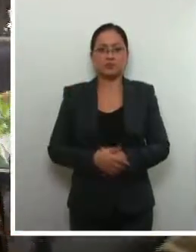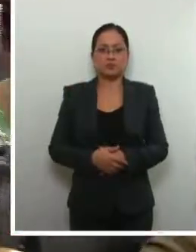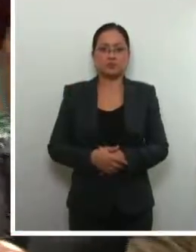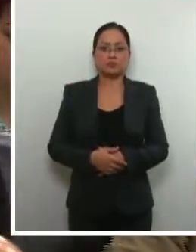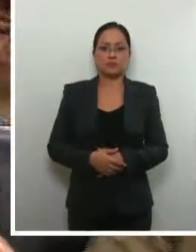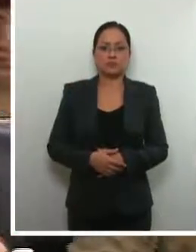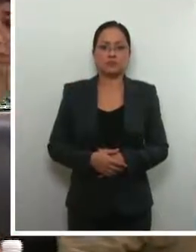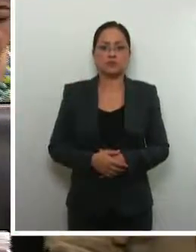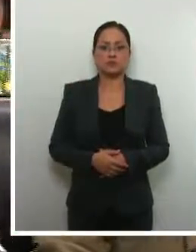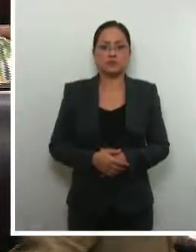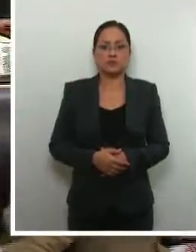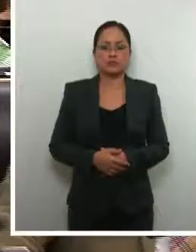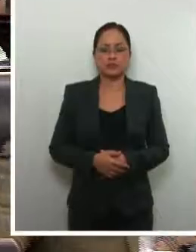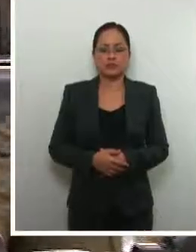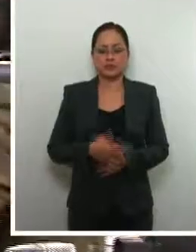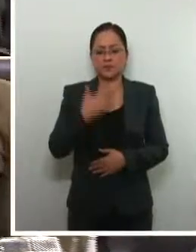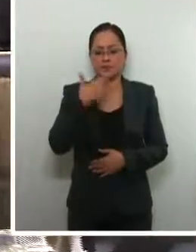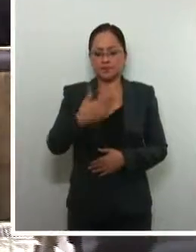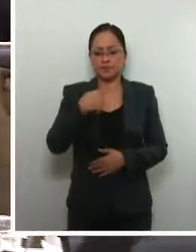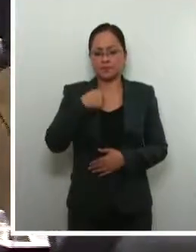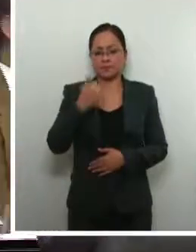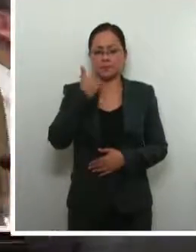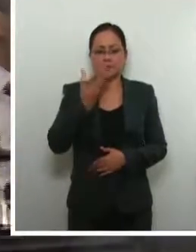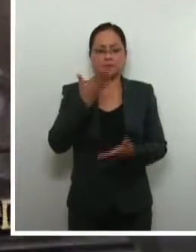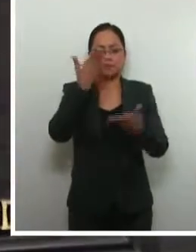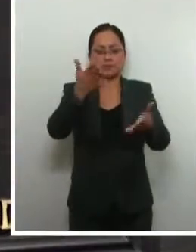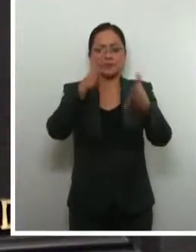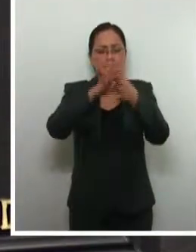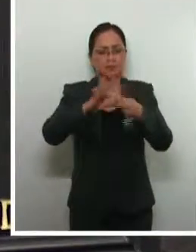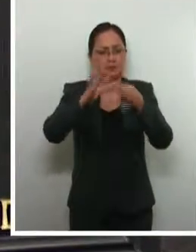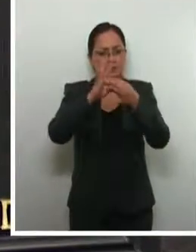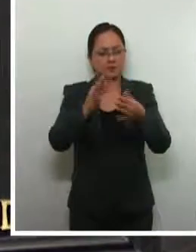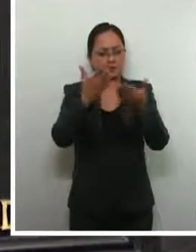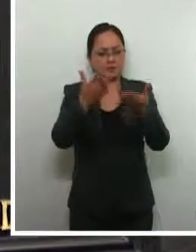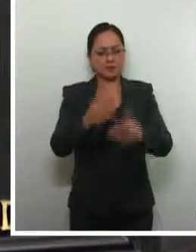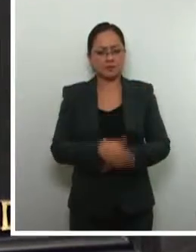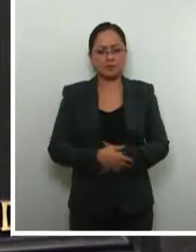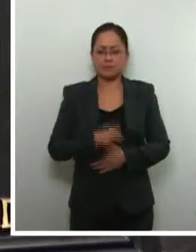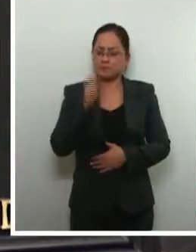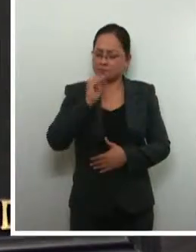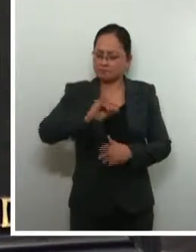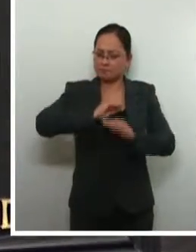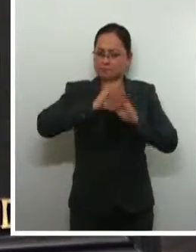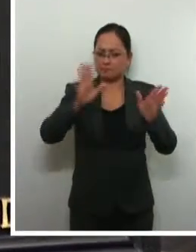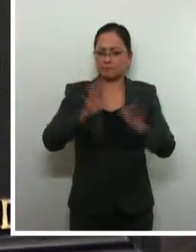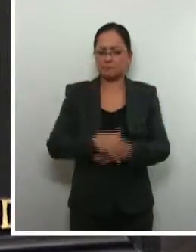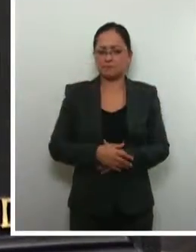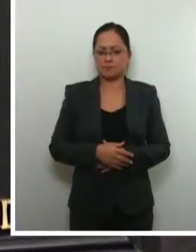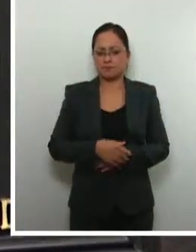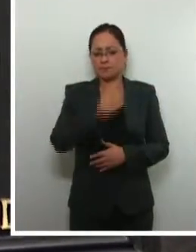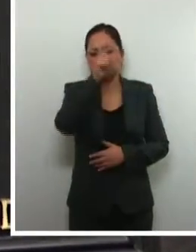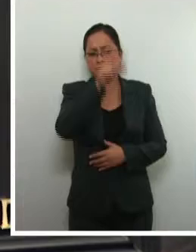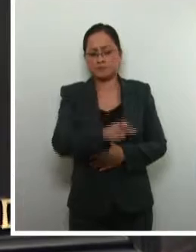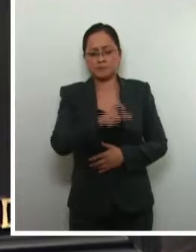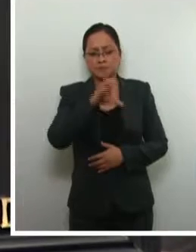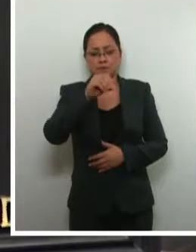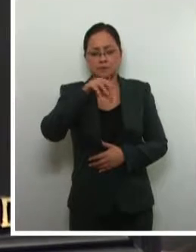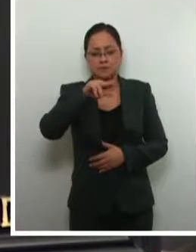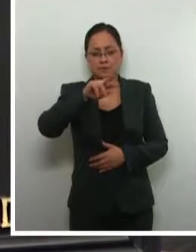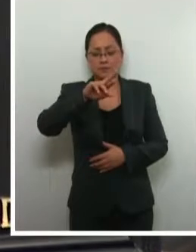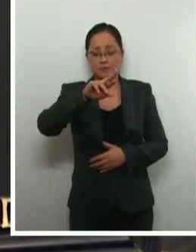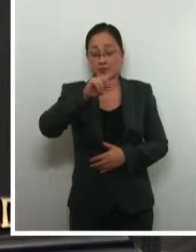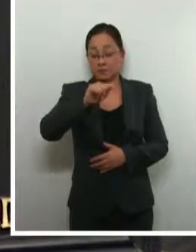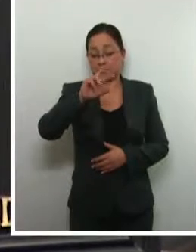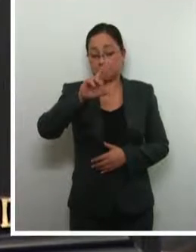de esta ciudad. Bueno, yo quiero comentar que efectivamente la figura de Contraloría